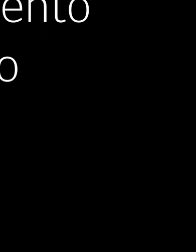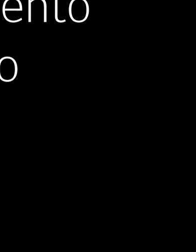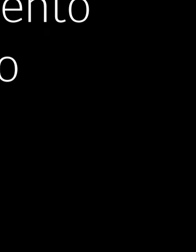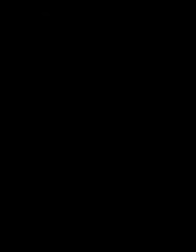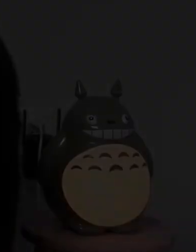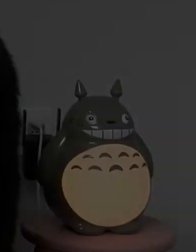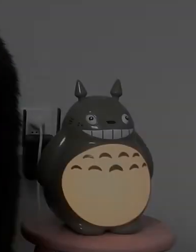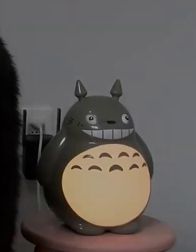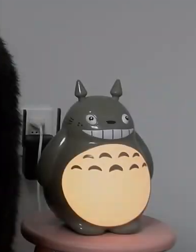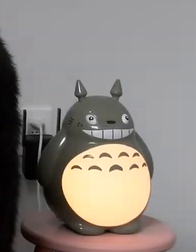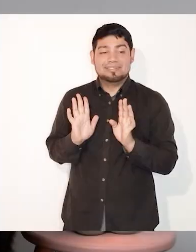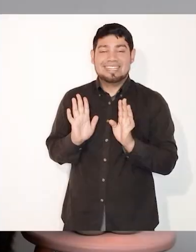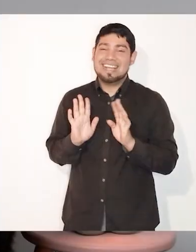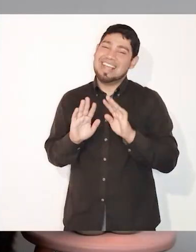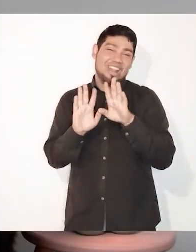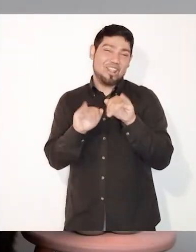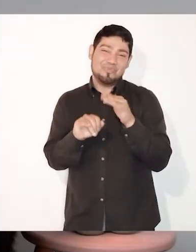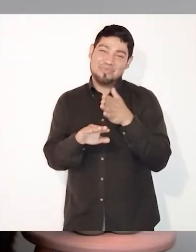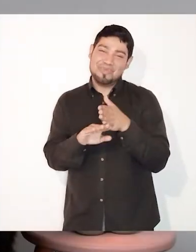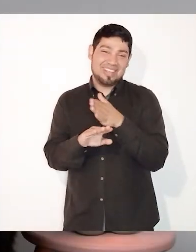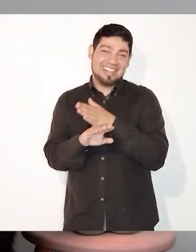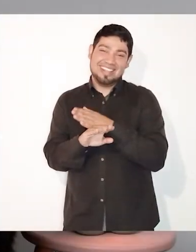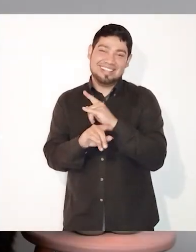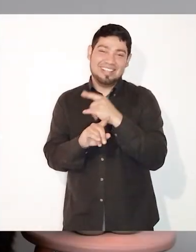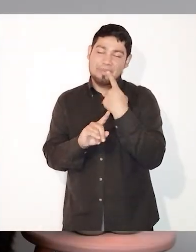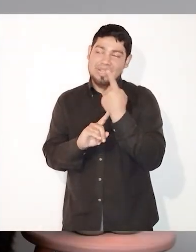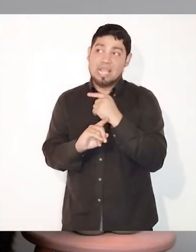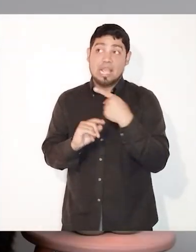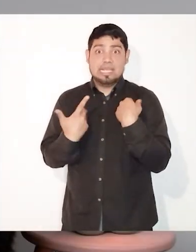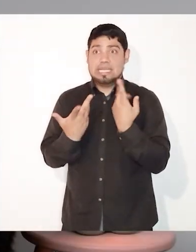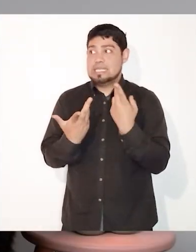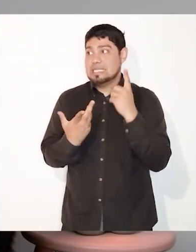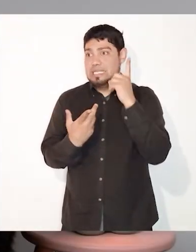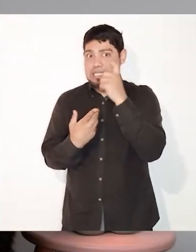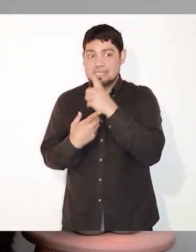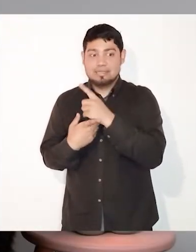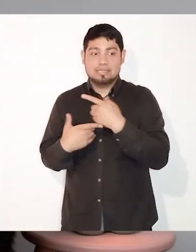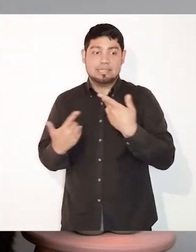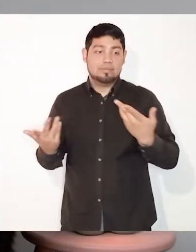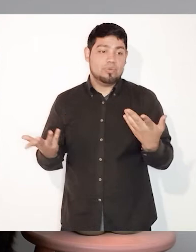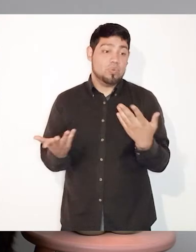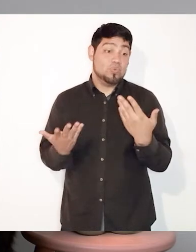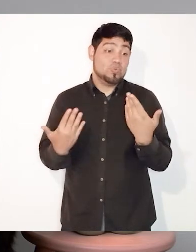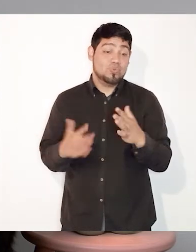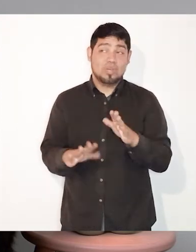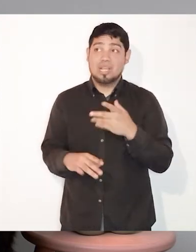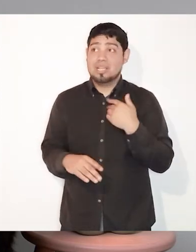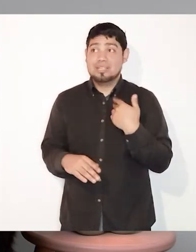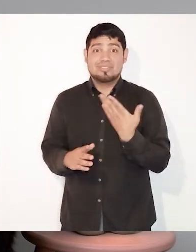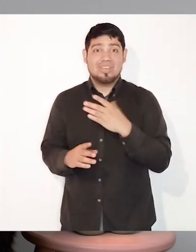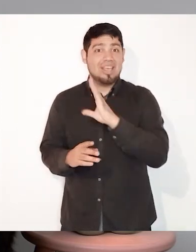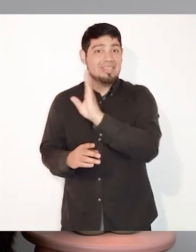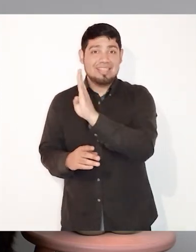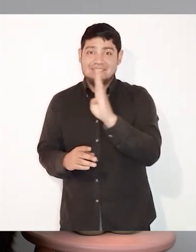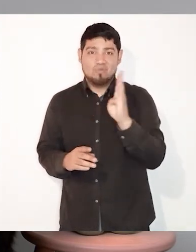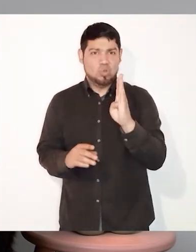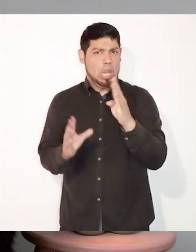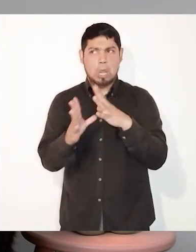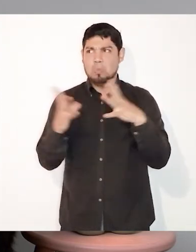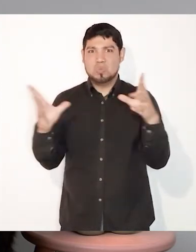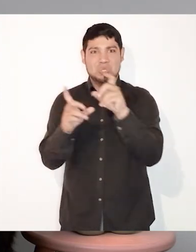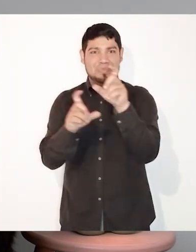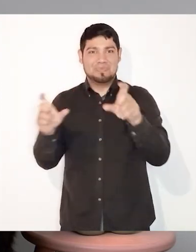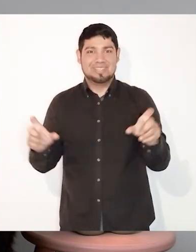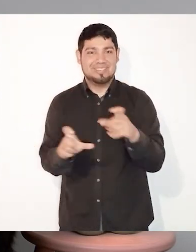desarrollas? Igual, al igual que la pregunta anterior, es una pregunta súper amplia porque mi biblioteca, imagínate,